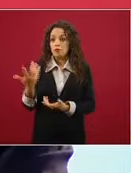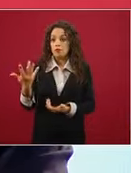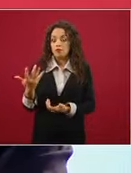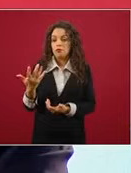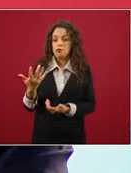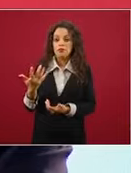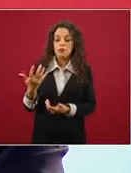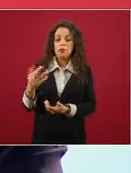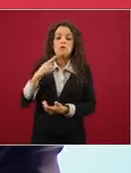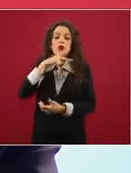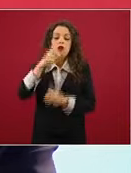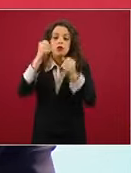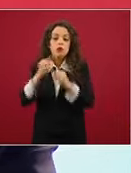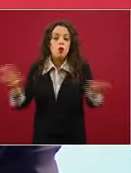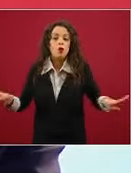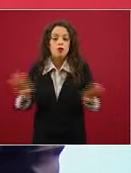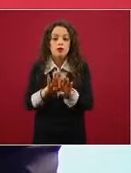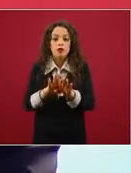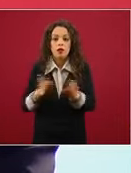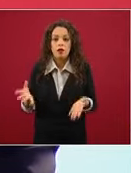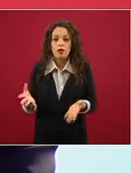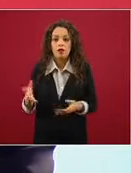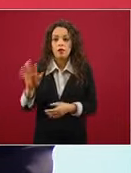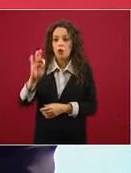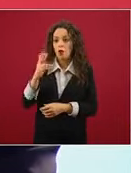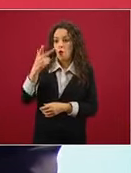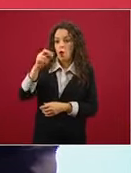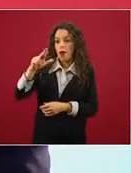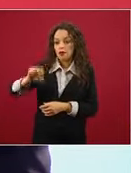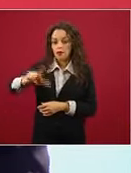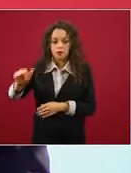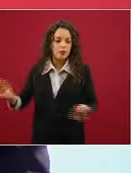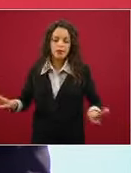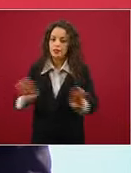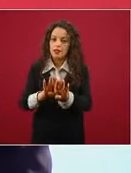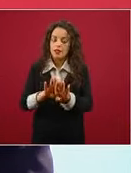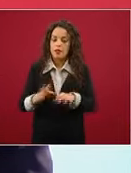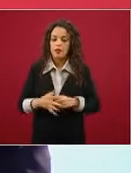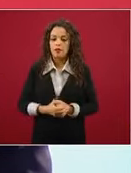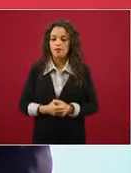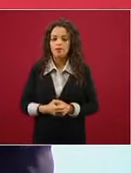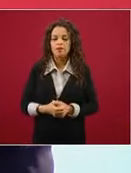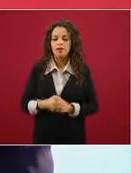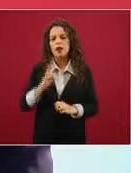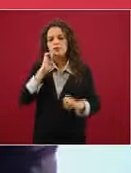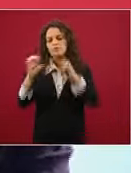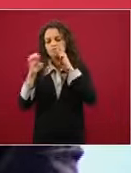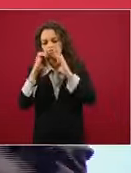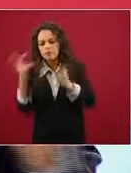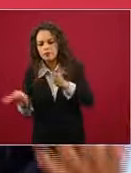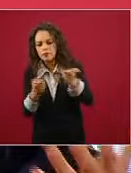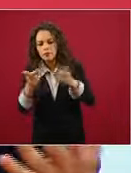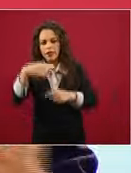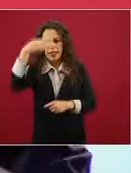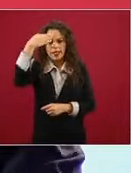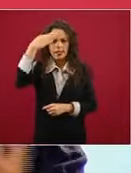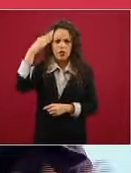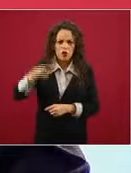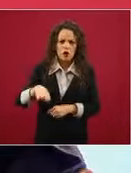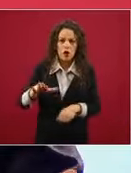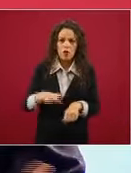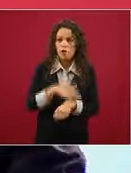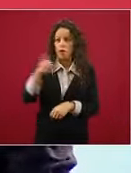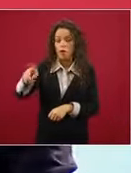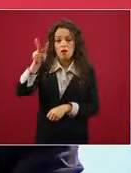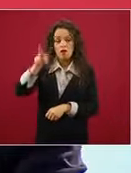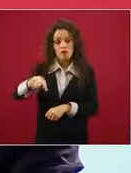semanas. Pero la experiencia se entrevistaba a una señora que estaba verdaderamente indignada de ver tanta gente en el Parque